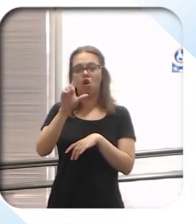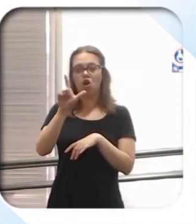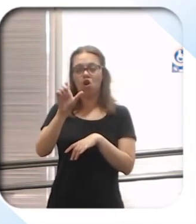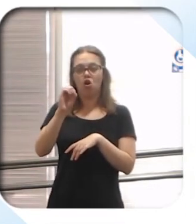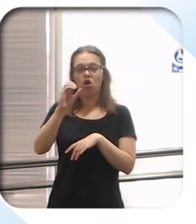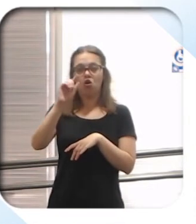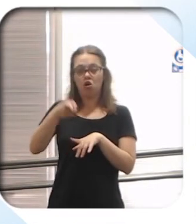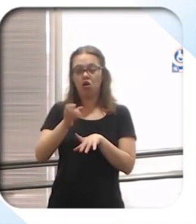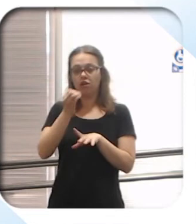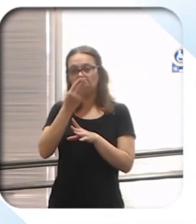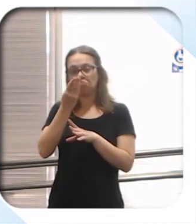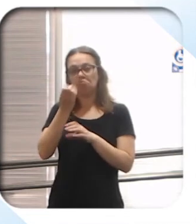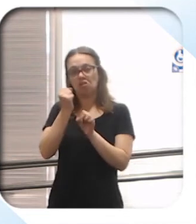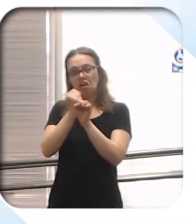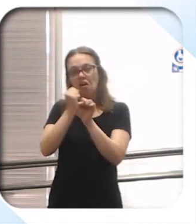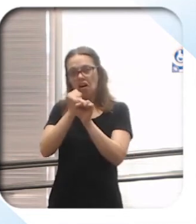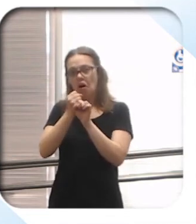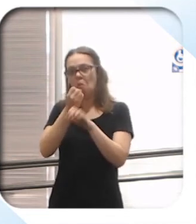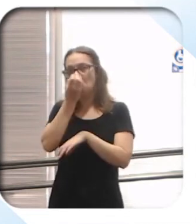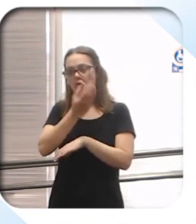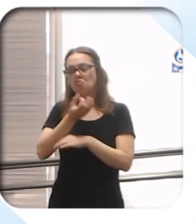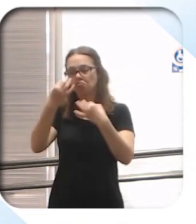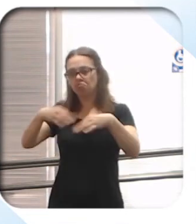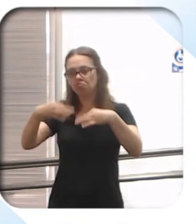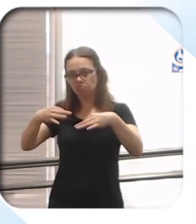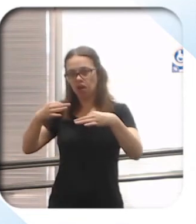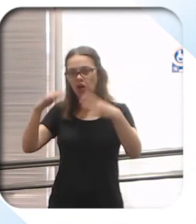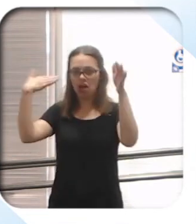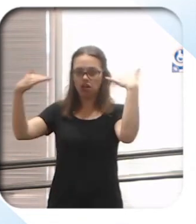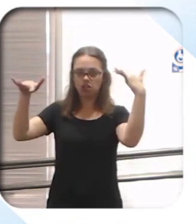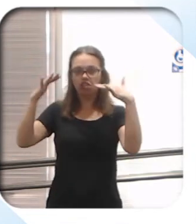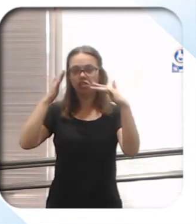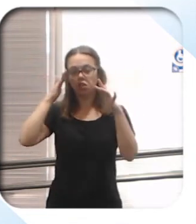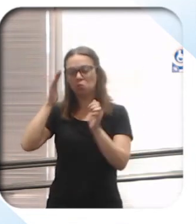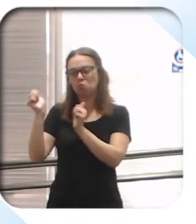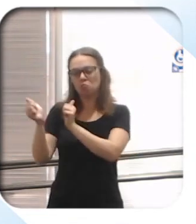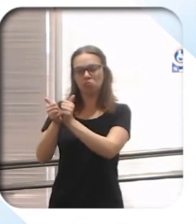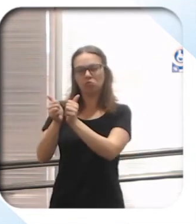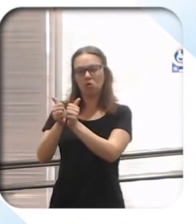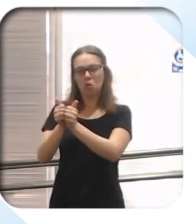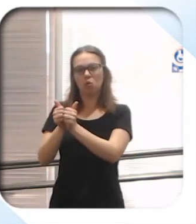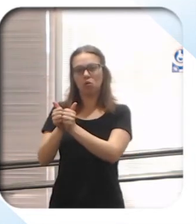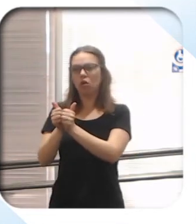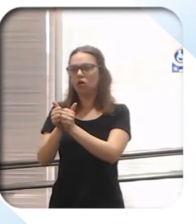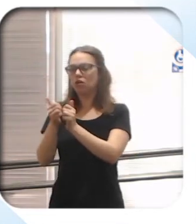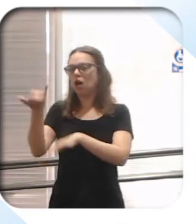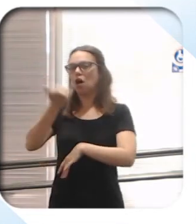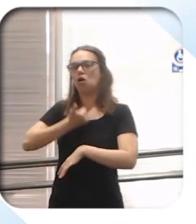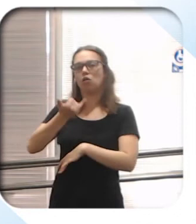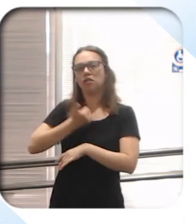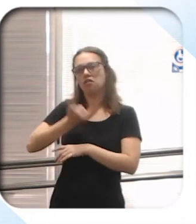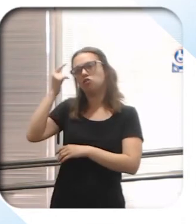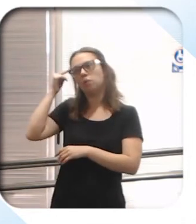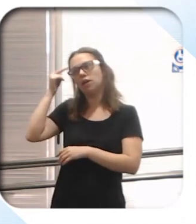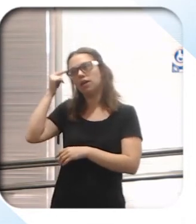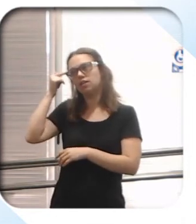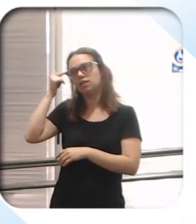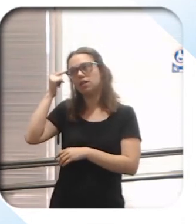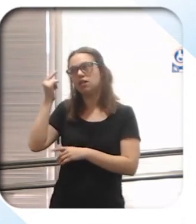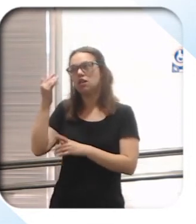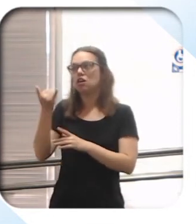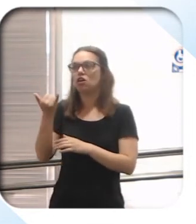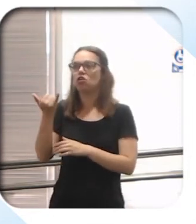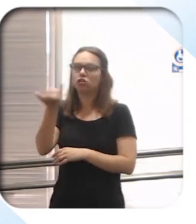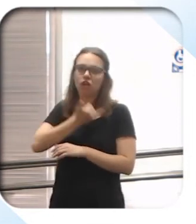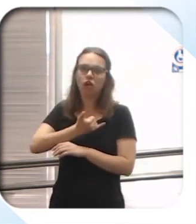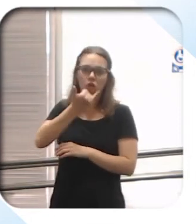que trabaja muy bien con los jóvenes, que trabajando en conjunto con él, con algún paciente, nos ha contado experiencias y nos han